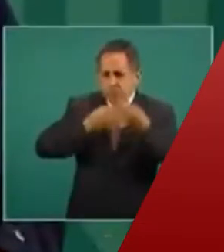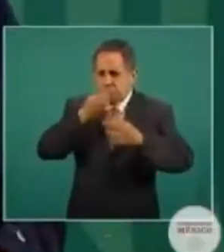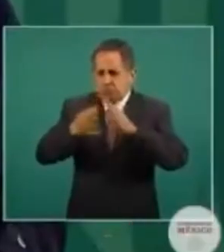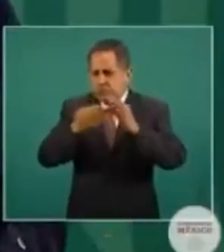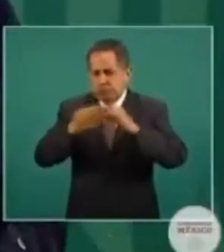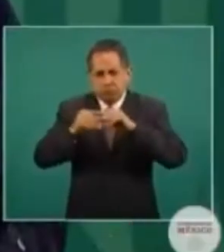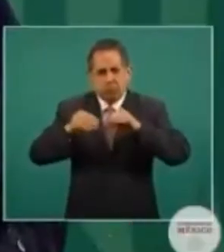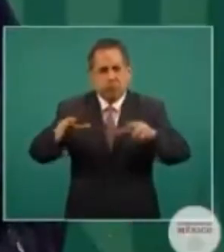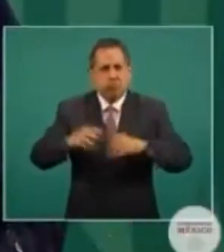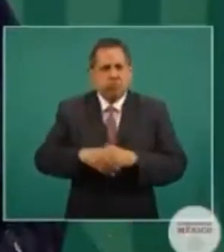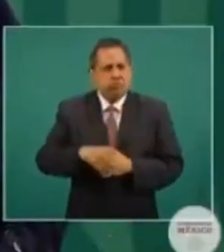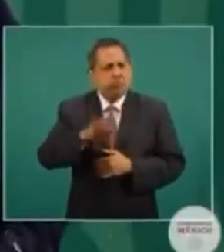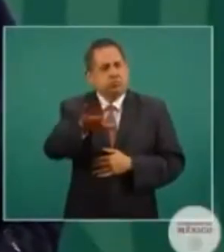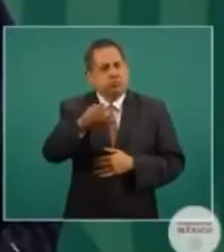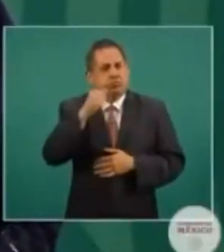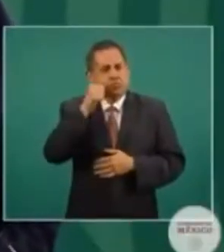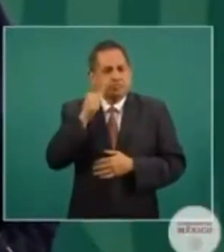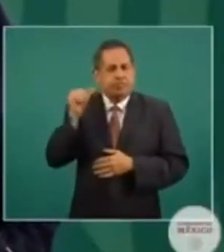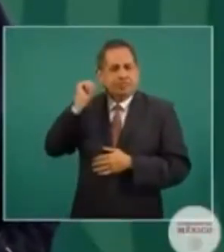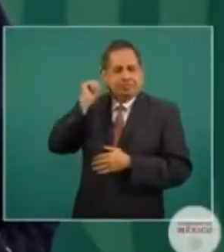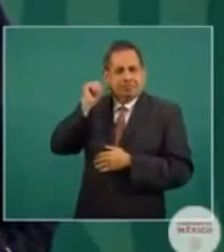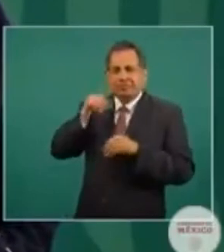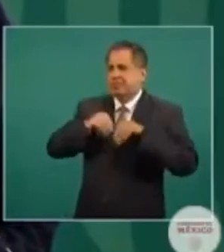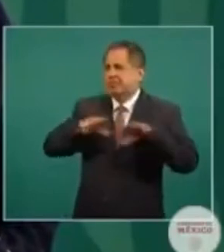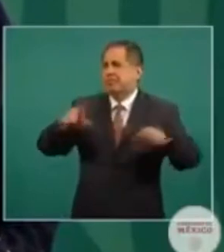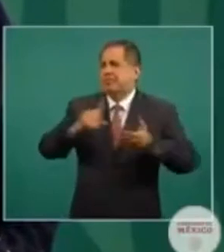Ayer se dio a conocer que el presidente